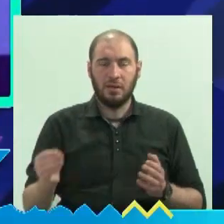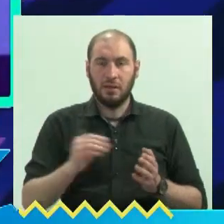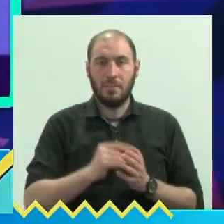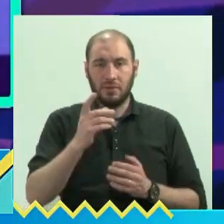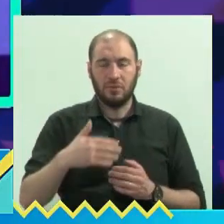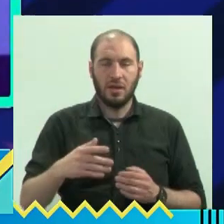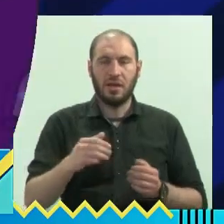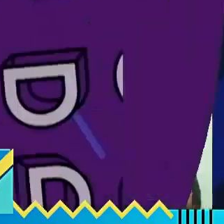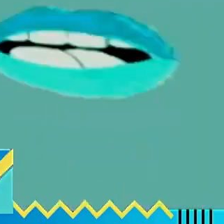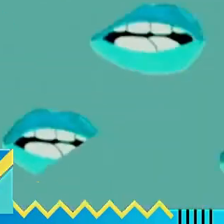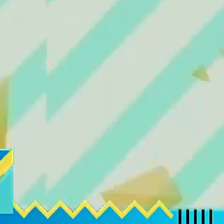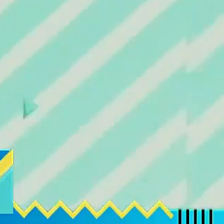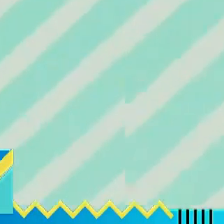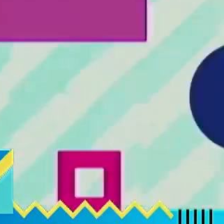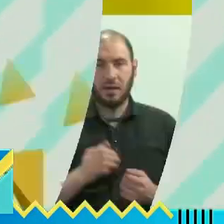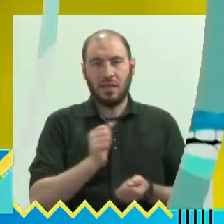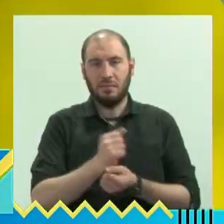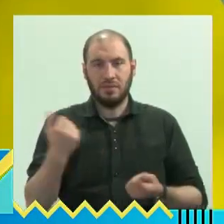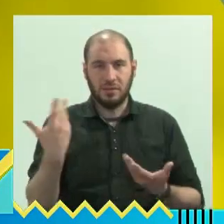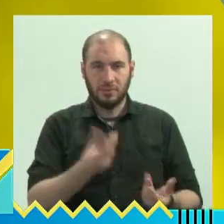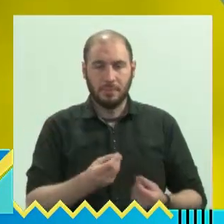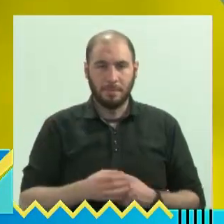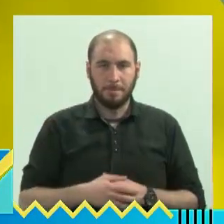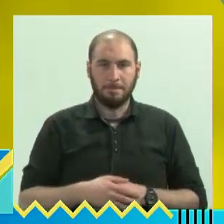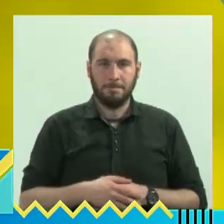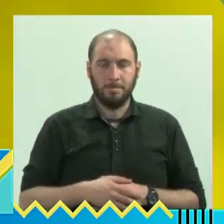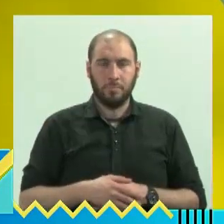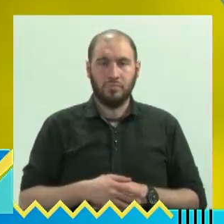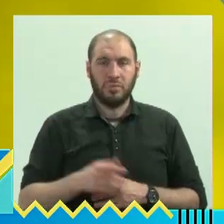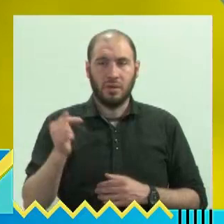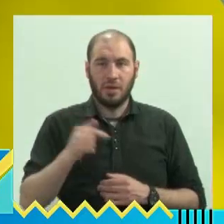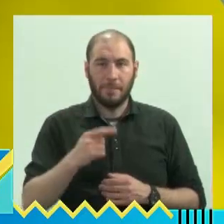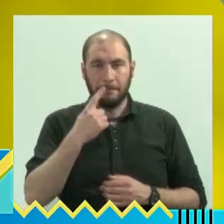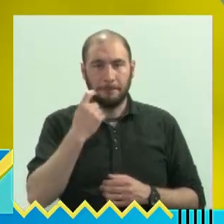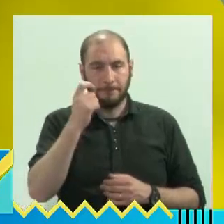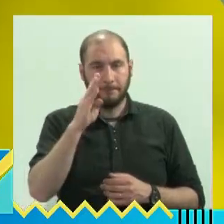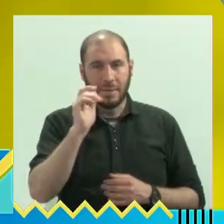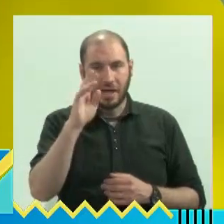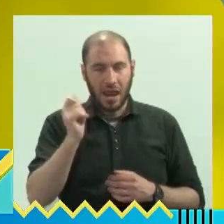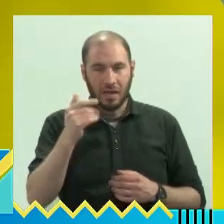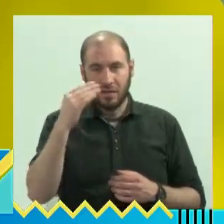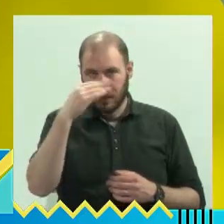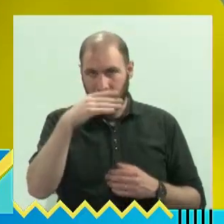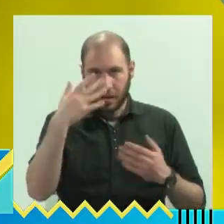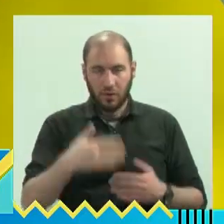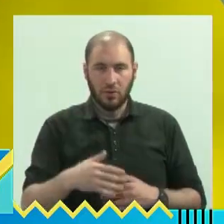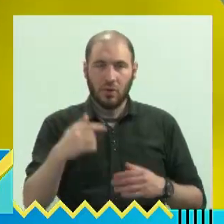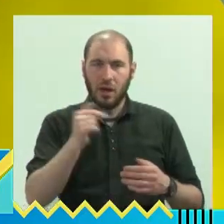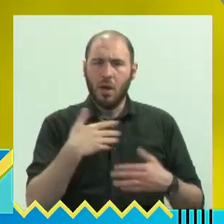los héroes de la independencia, Barcala, digamos, en pocas palabras. Claro. Construye a Barcala como un caballero negro con la capacidad